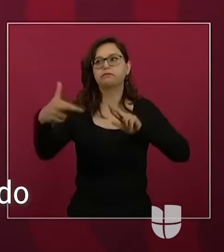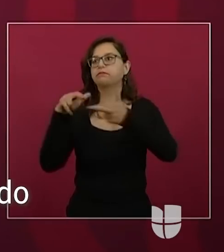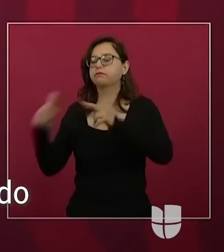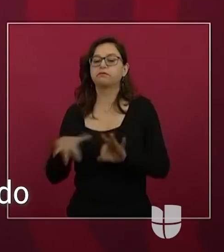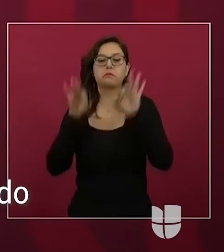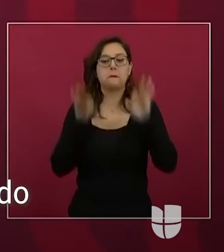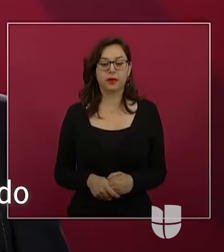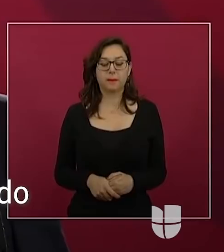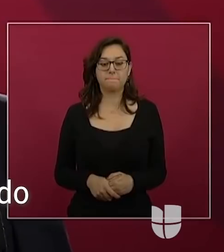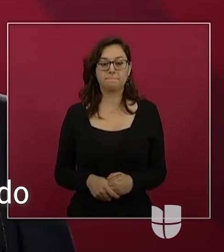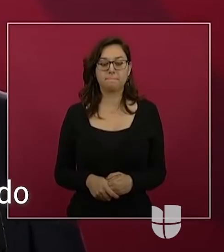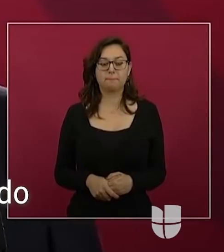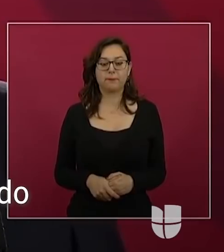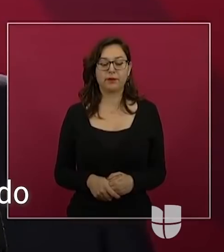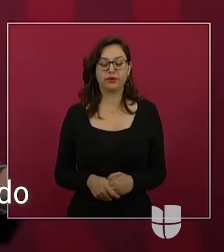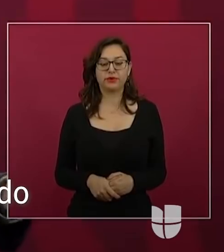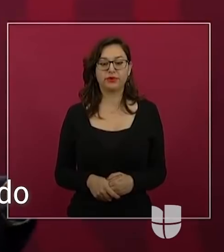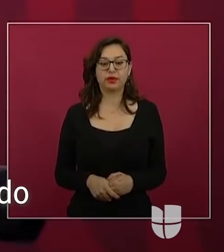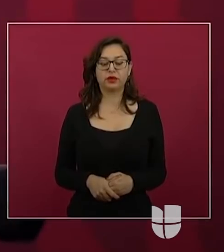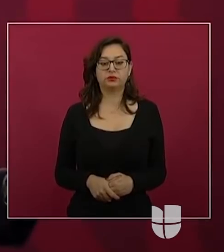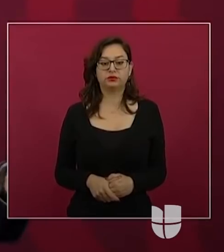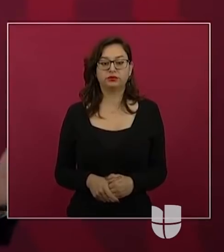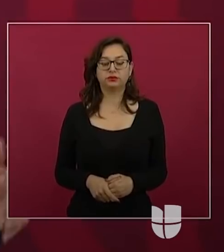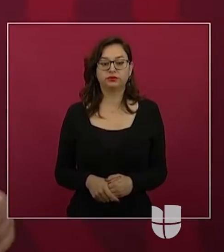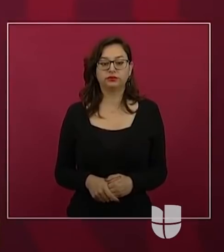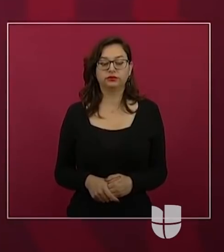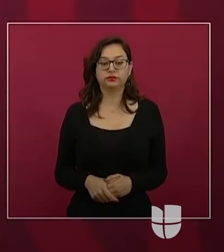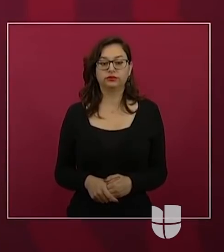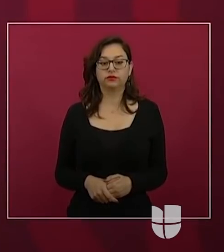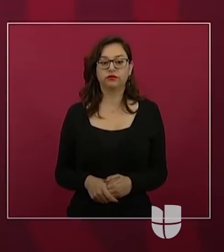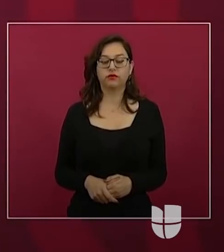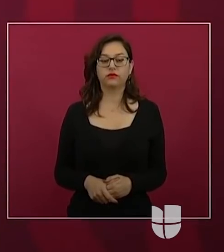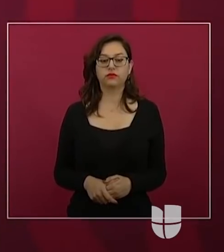y queremos estar en condiciones